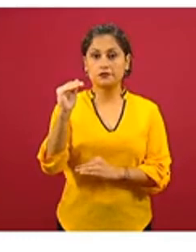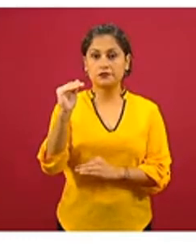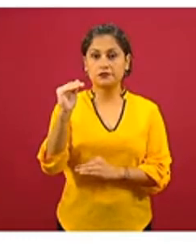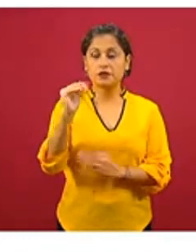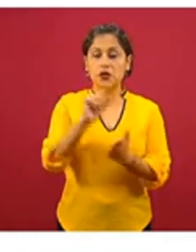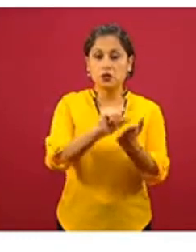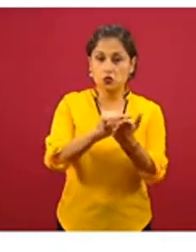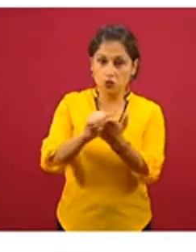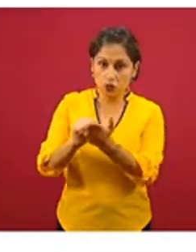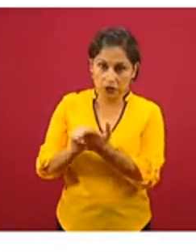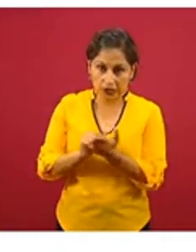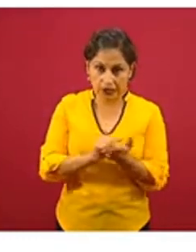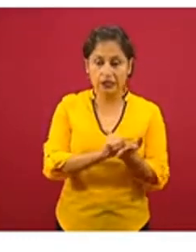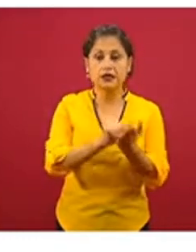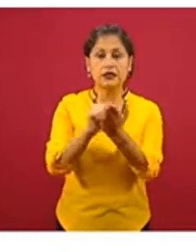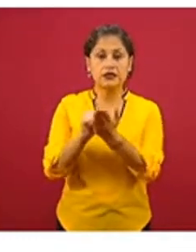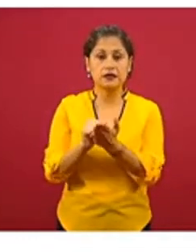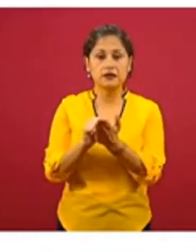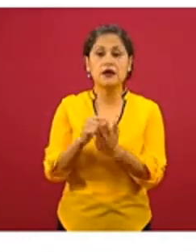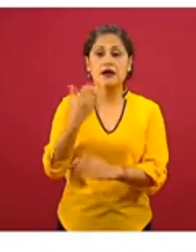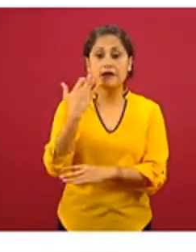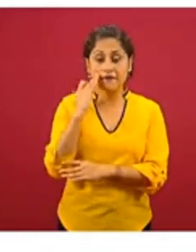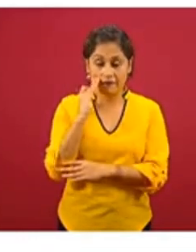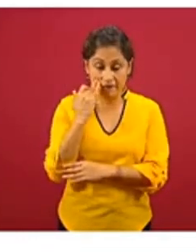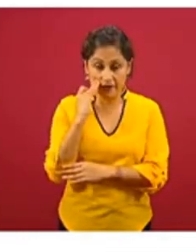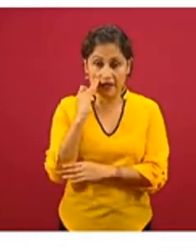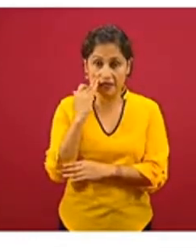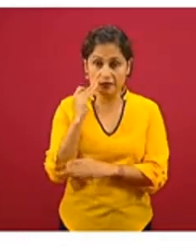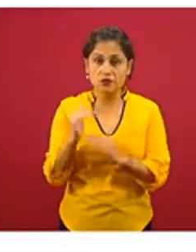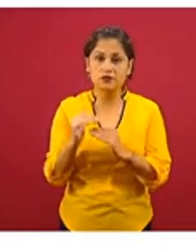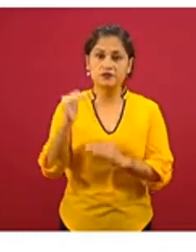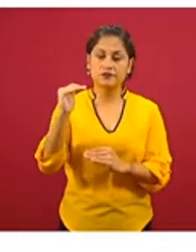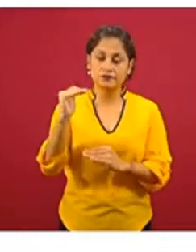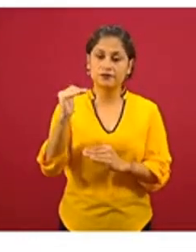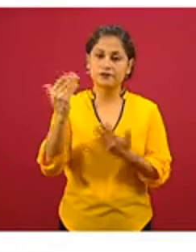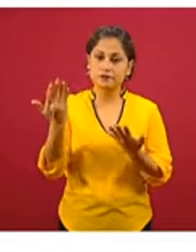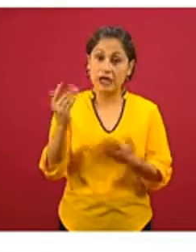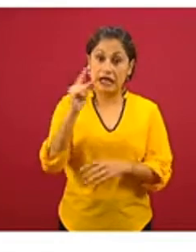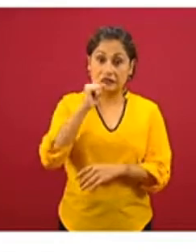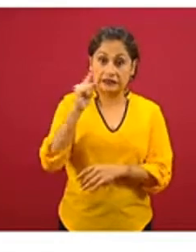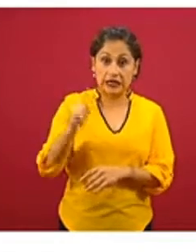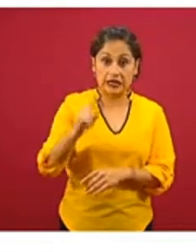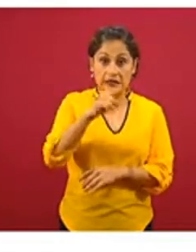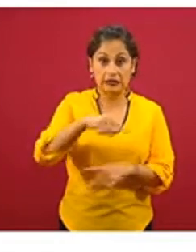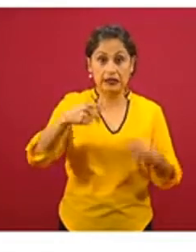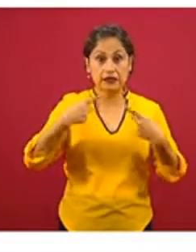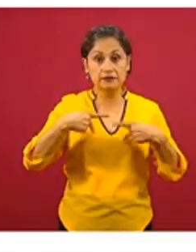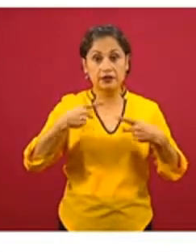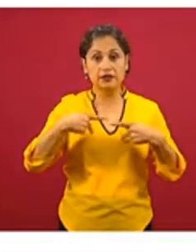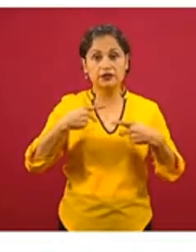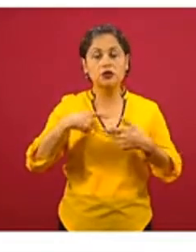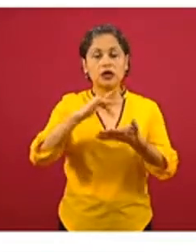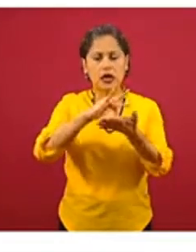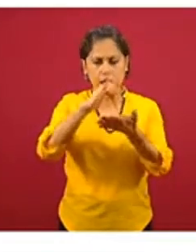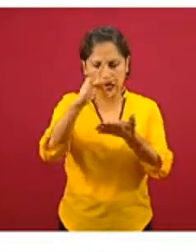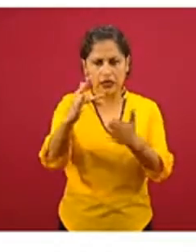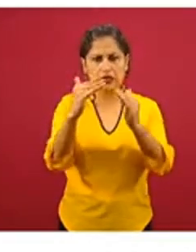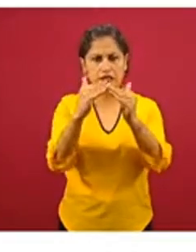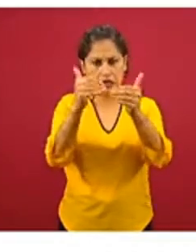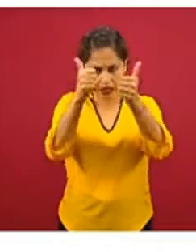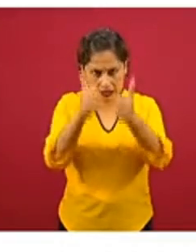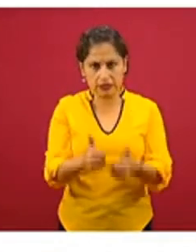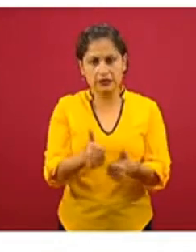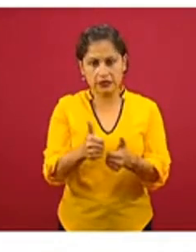de Twitter y de Facebook también. Agradecemos a la población de Zacatecas que sigan quedándose en casa y